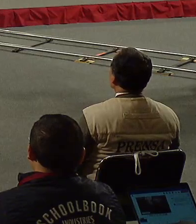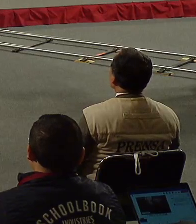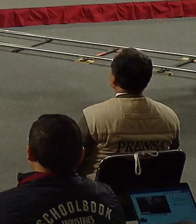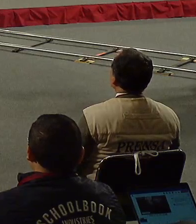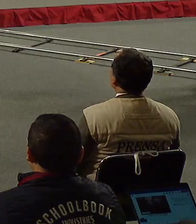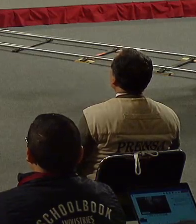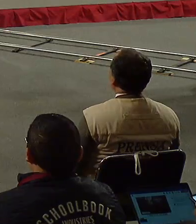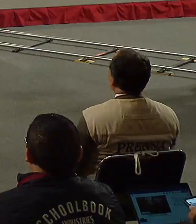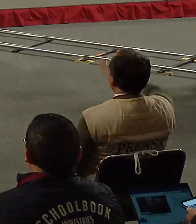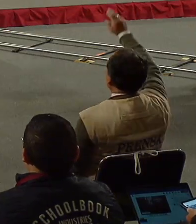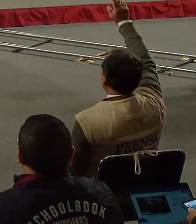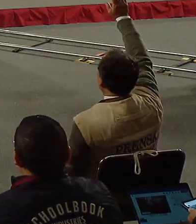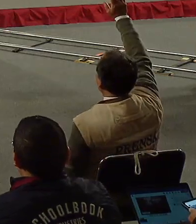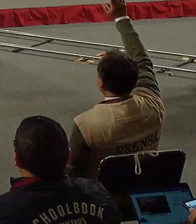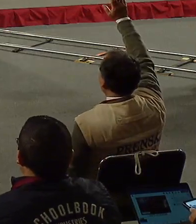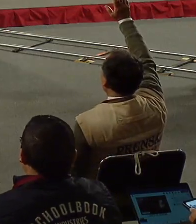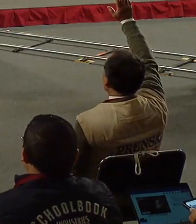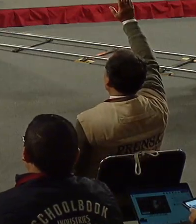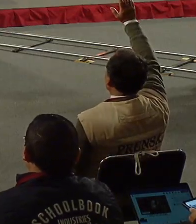Muchas gracias.